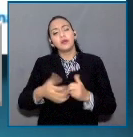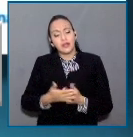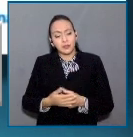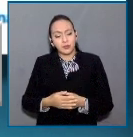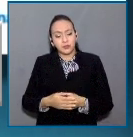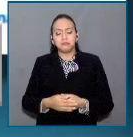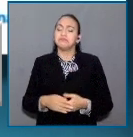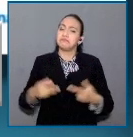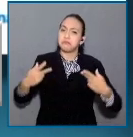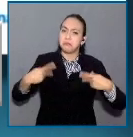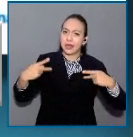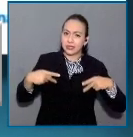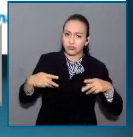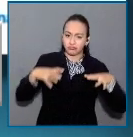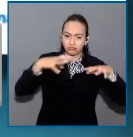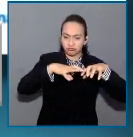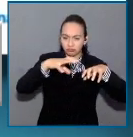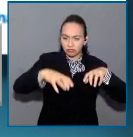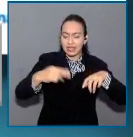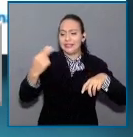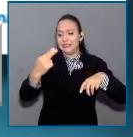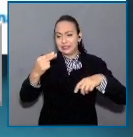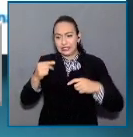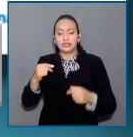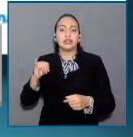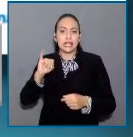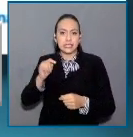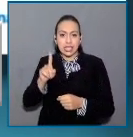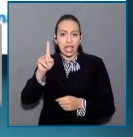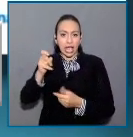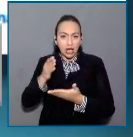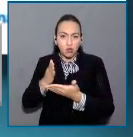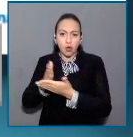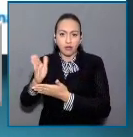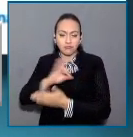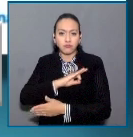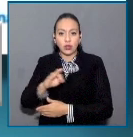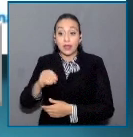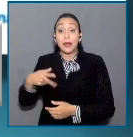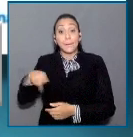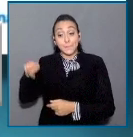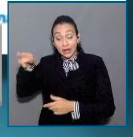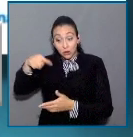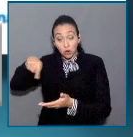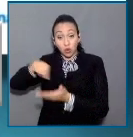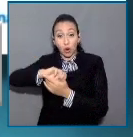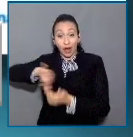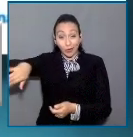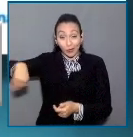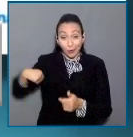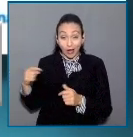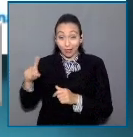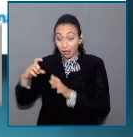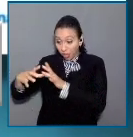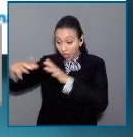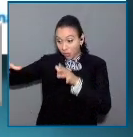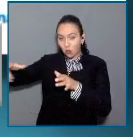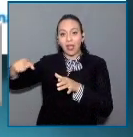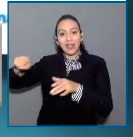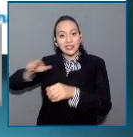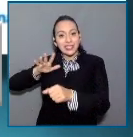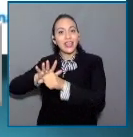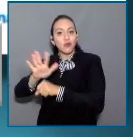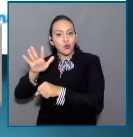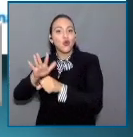ser continuo y suficiente. La calidad del agua, que esta implique que de